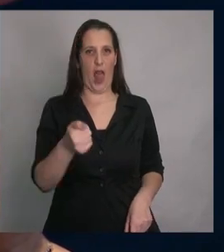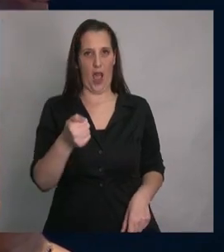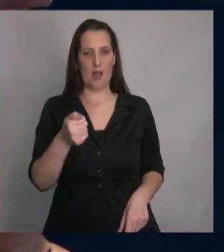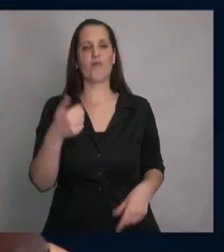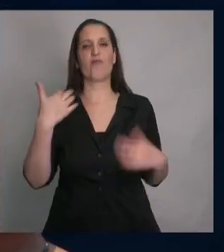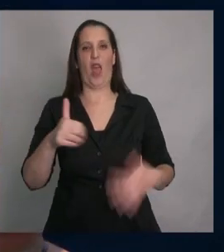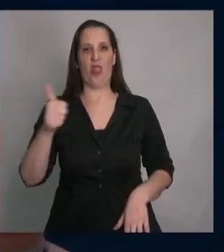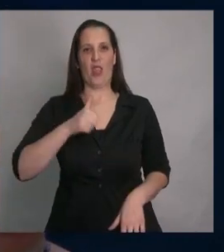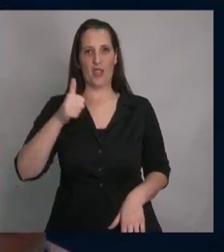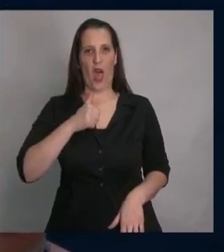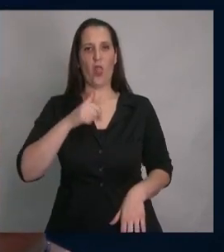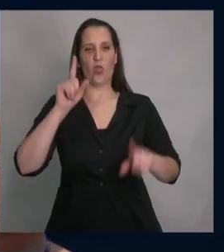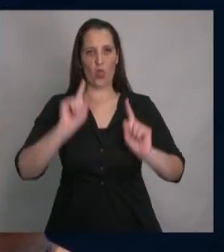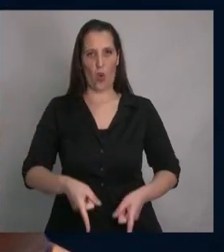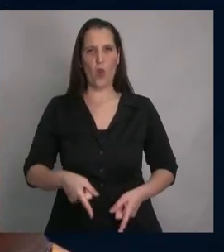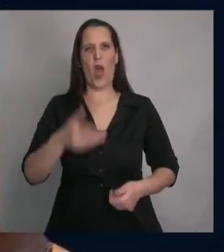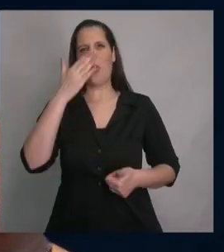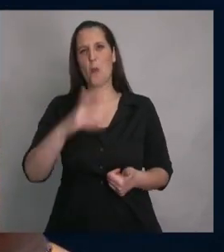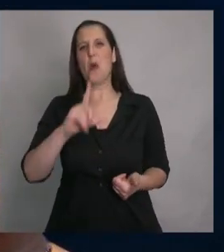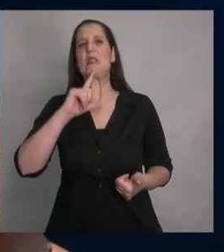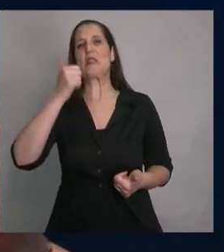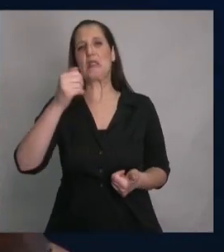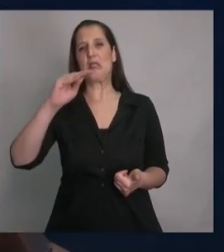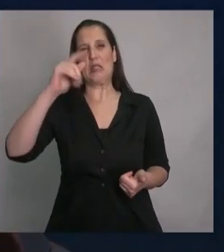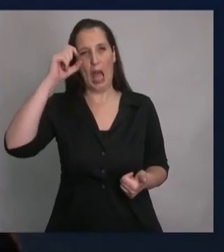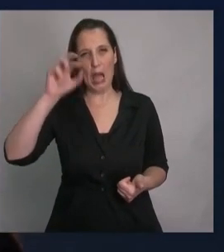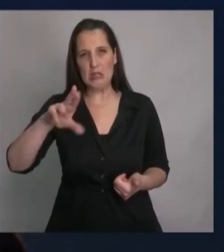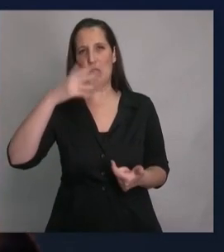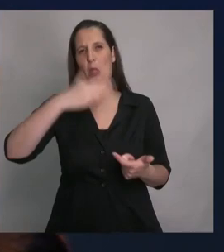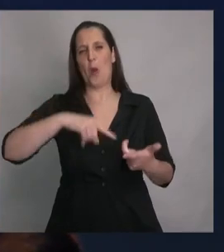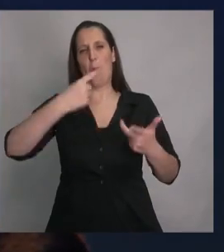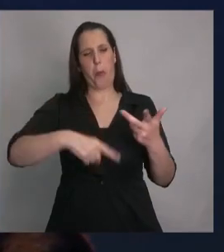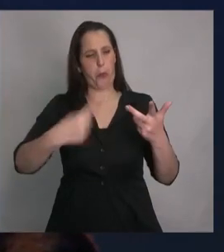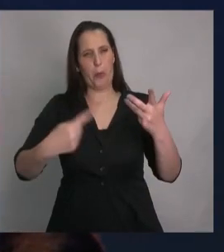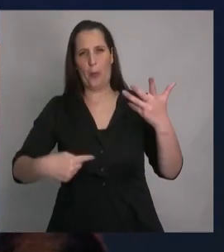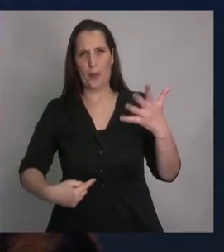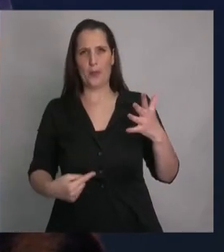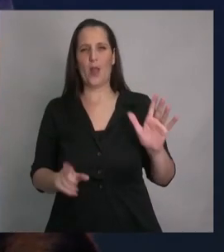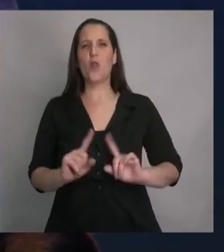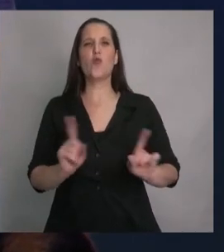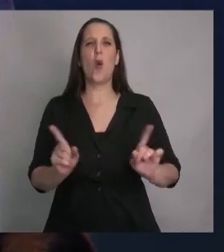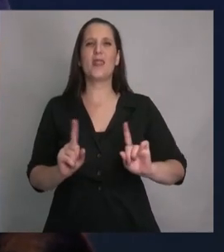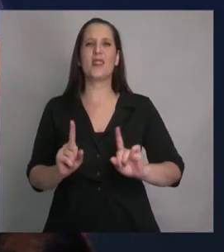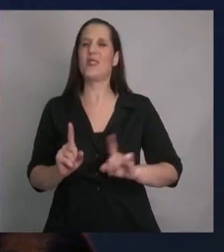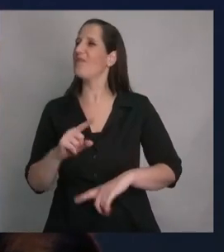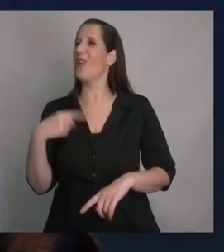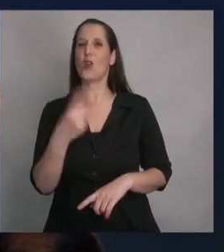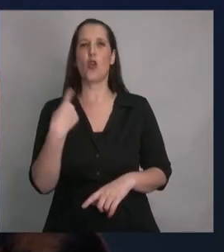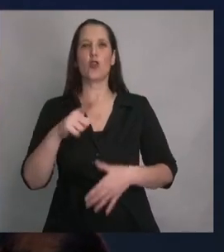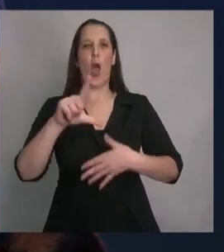Thatcher y Reagan. Nos, aquí, América Latina, enfrentamos una segunda